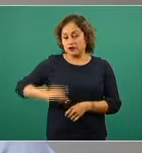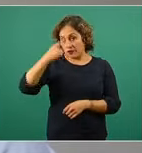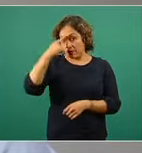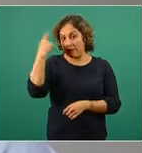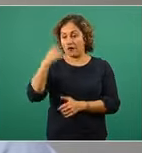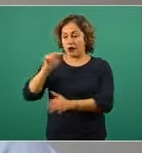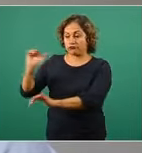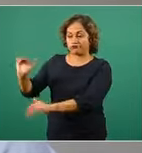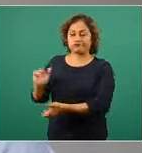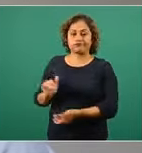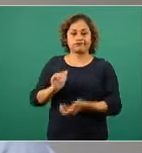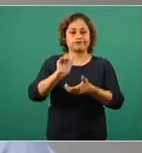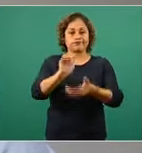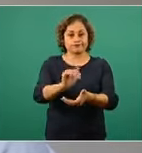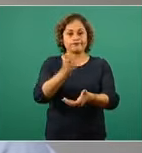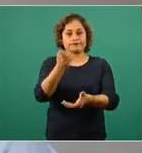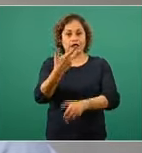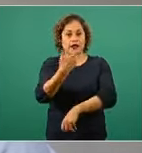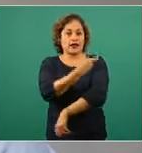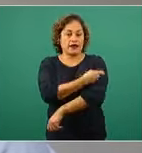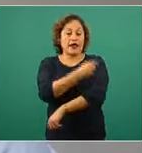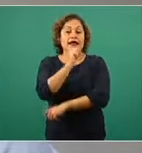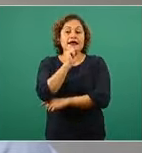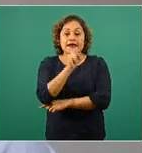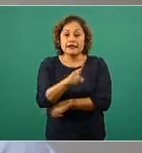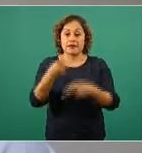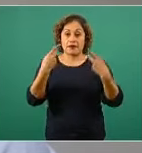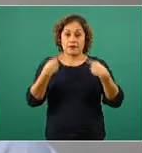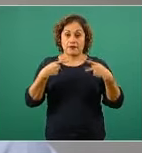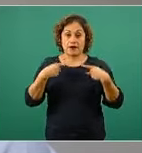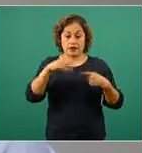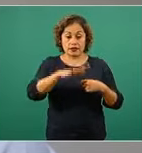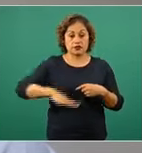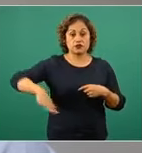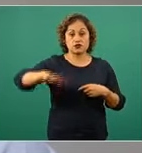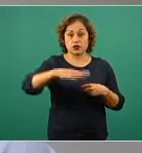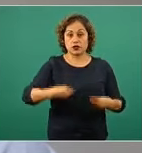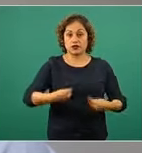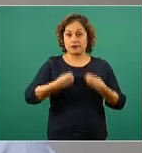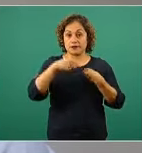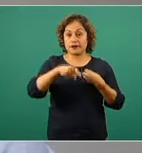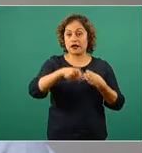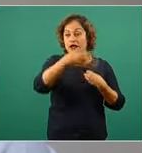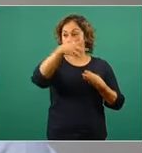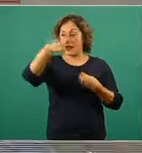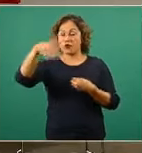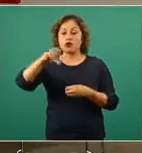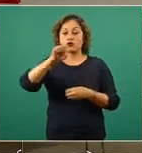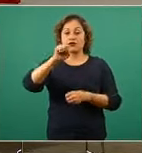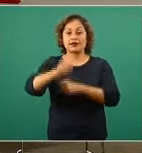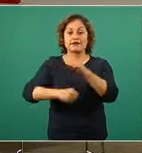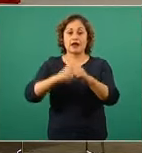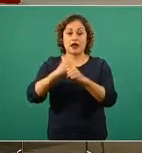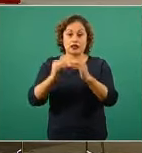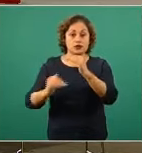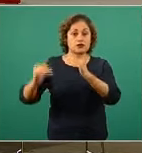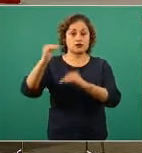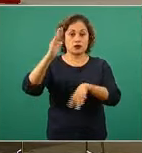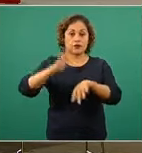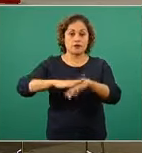también importante es que su población de adultos mayores de 60 años y más está